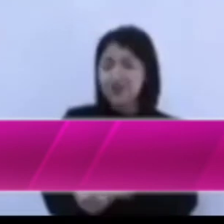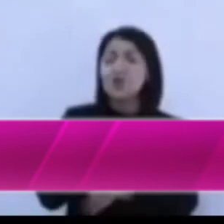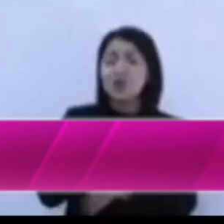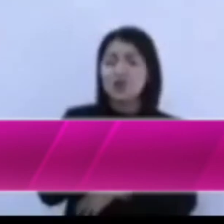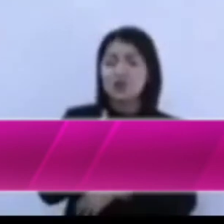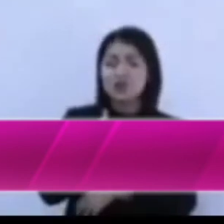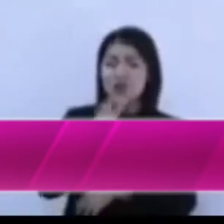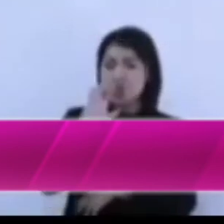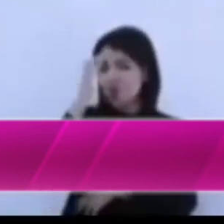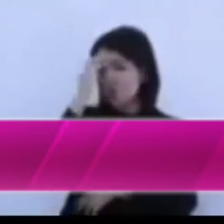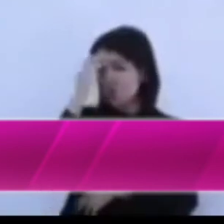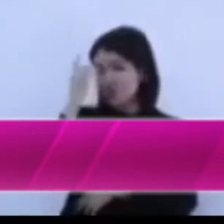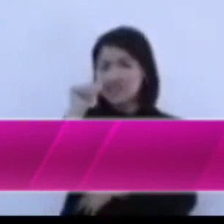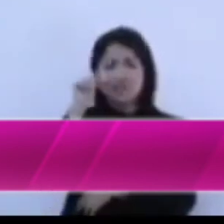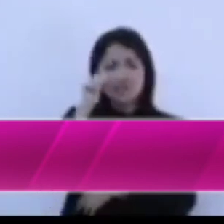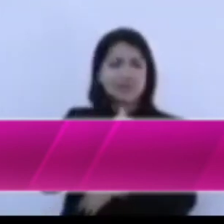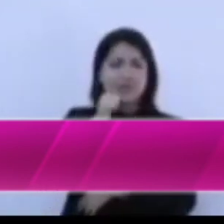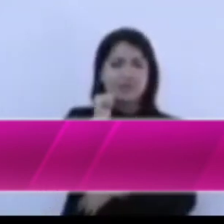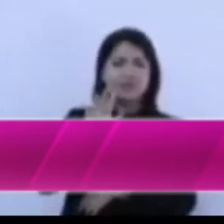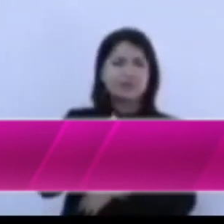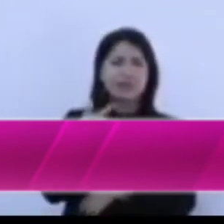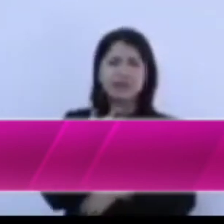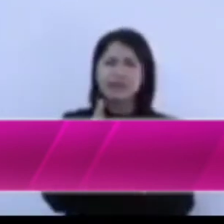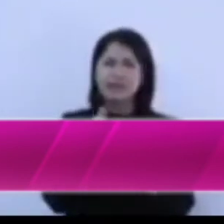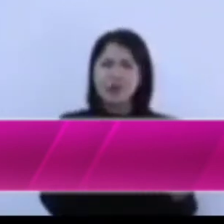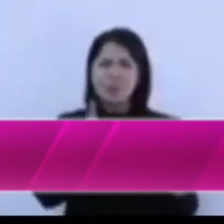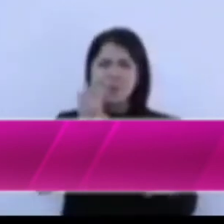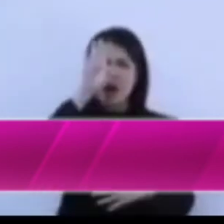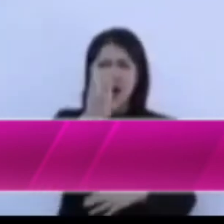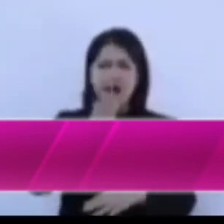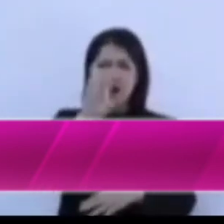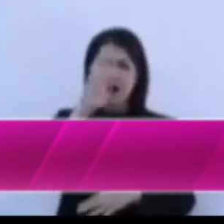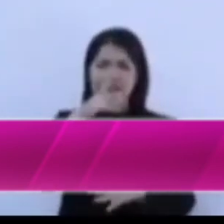desde que yo lo conozco, toda su vida ha tenido un trastorno en